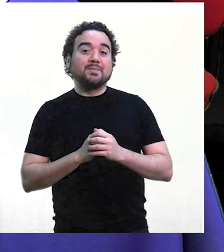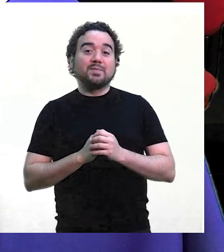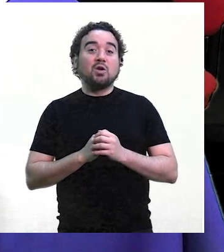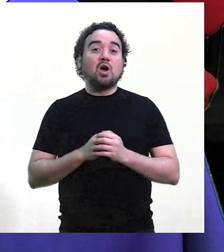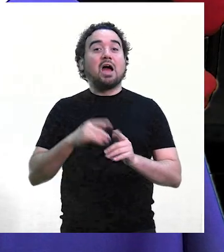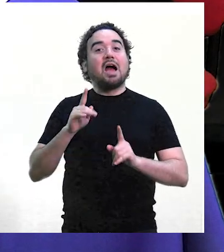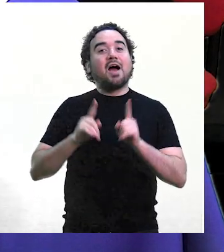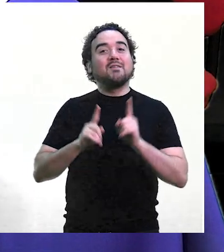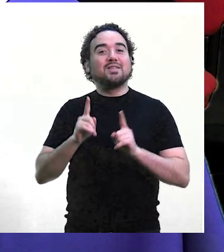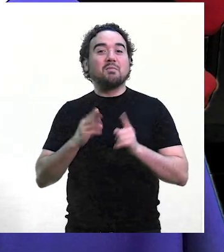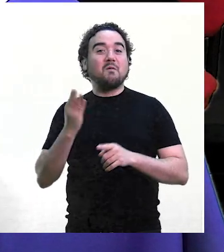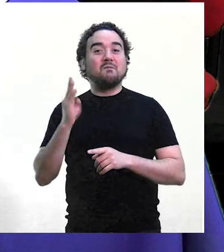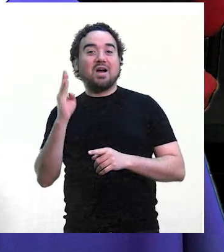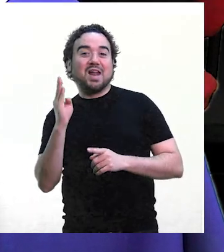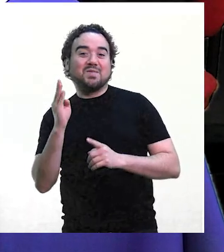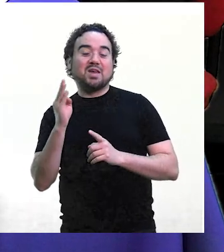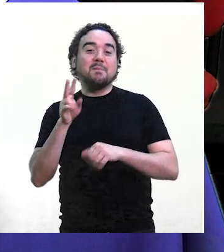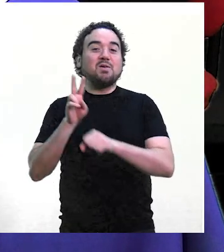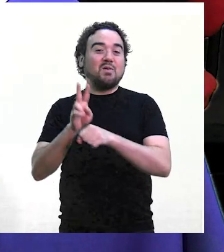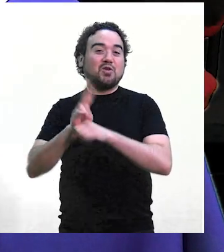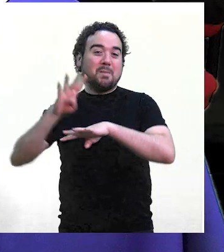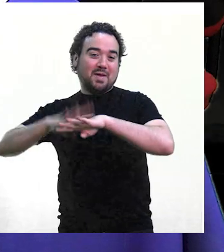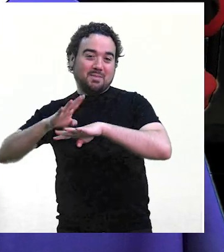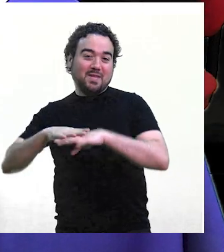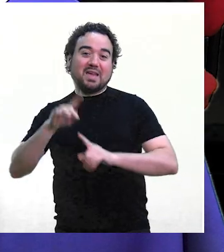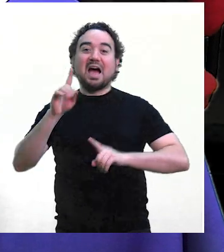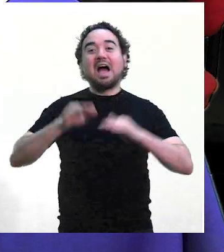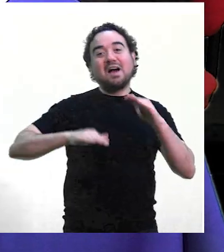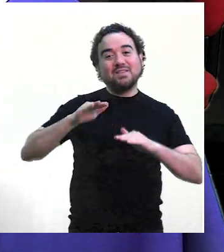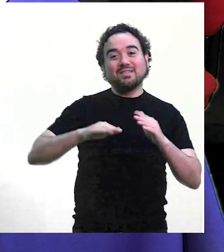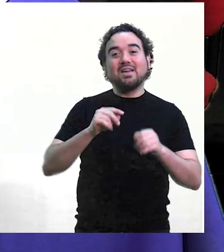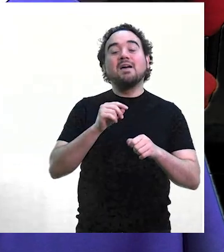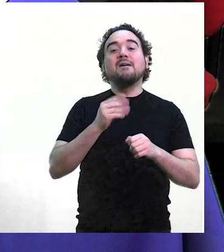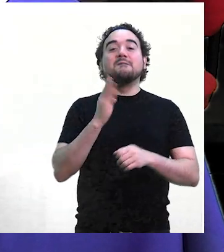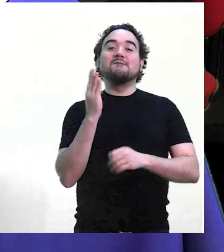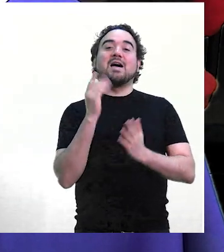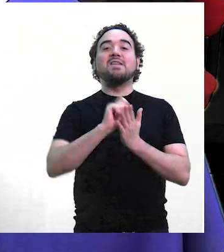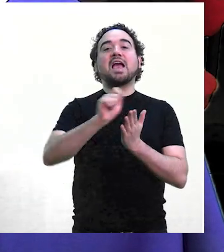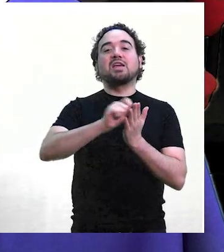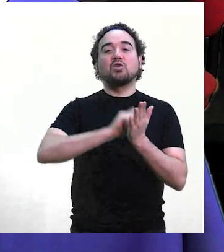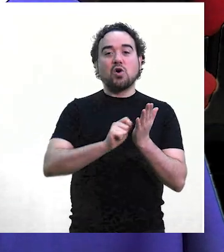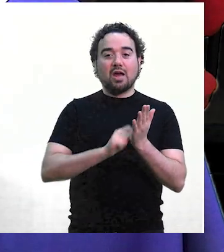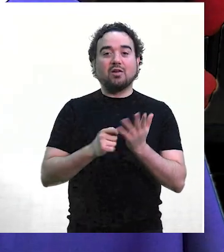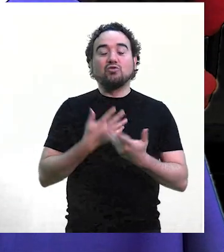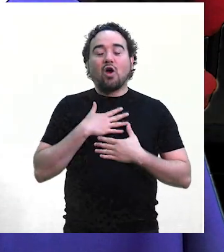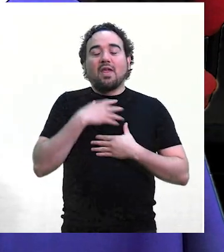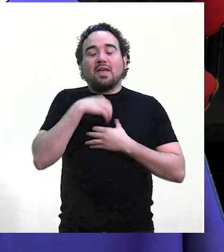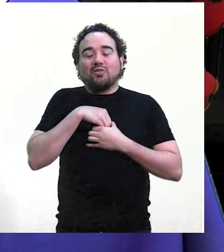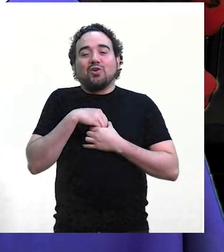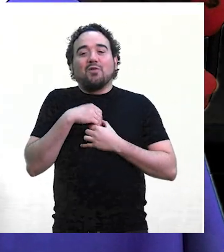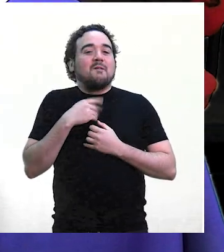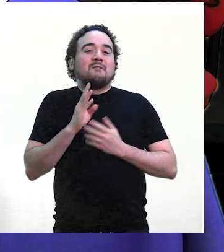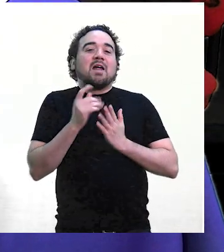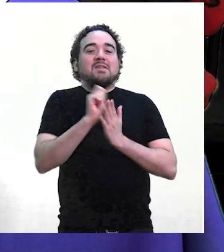Porque además yo a veces soy Barbie profesora de matemáticas y a veces soy Barbie escritora. Bueno, y la Barbie escritora que llevo